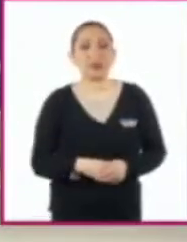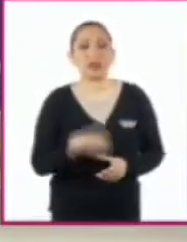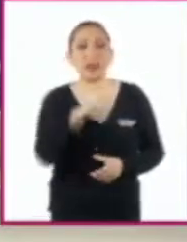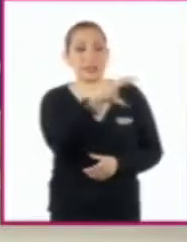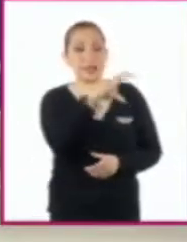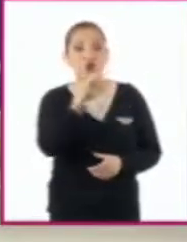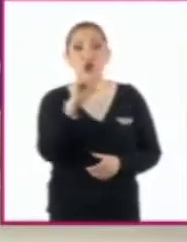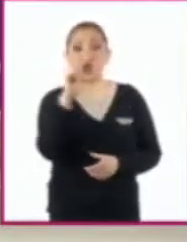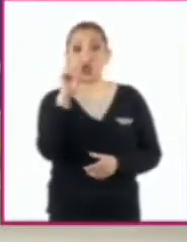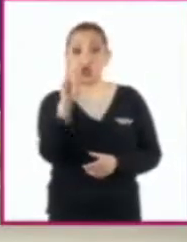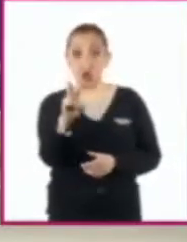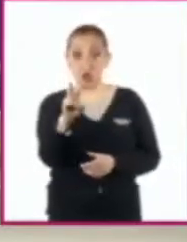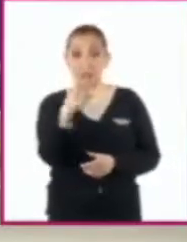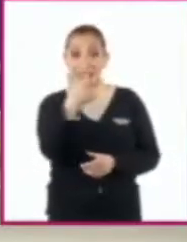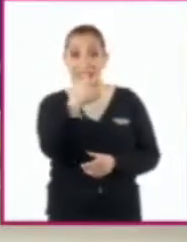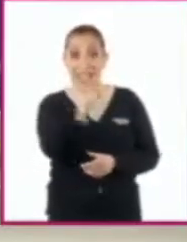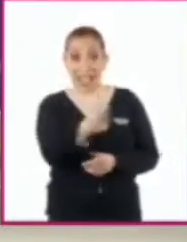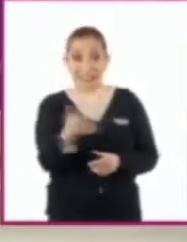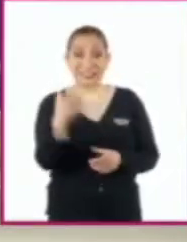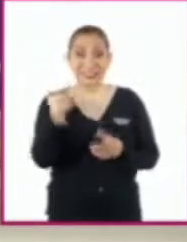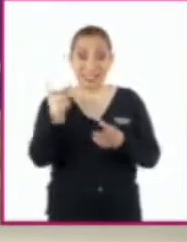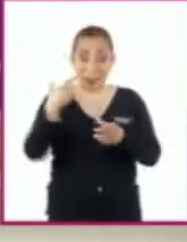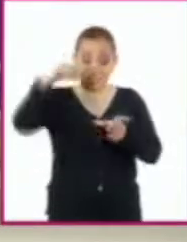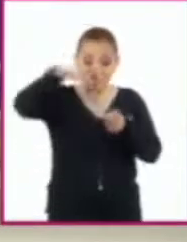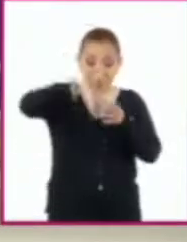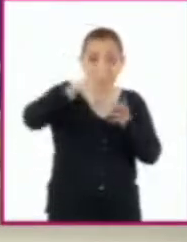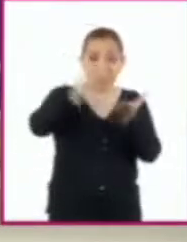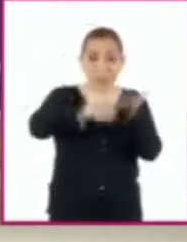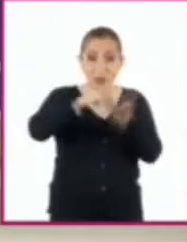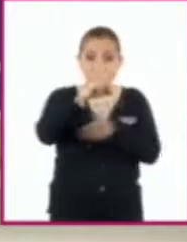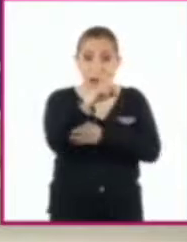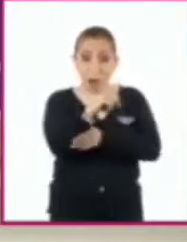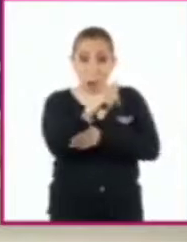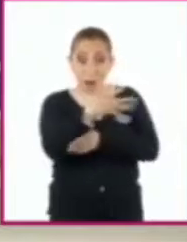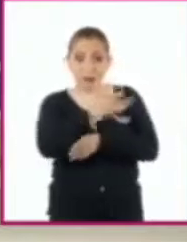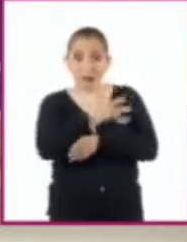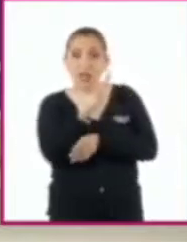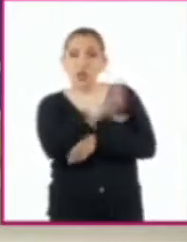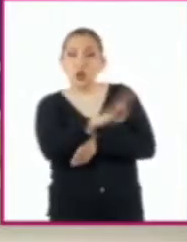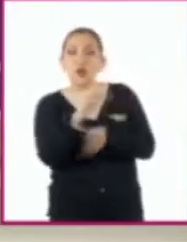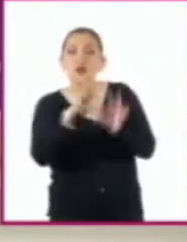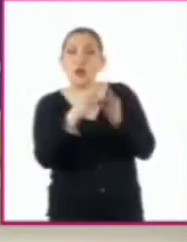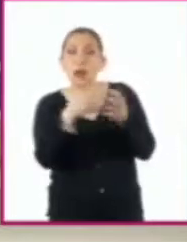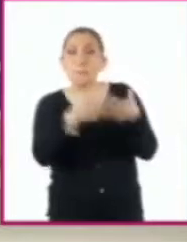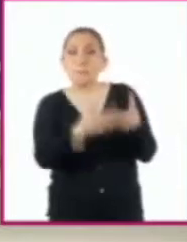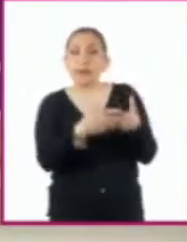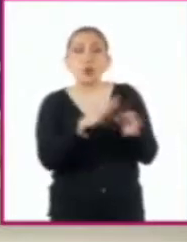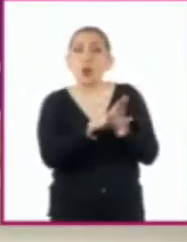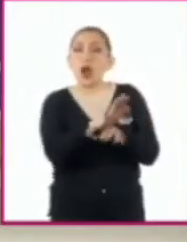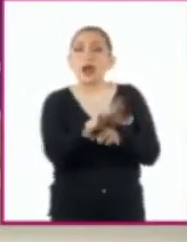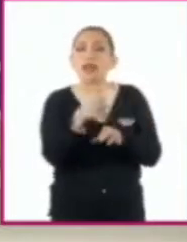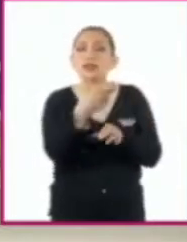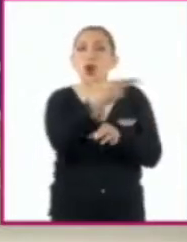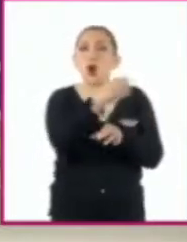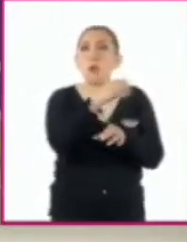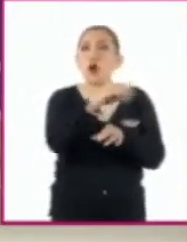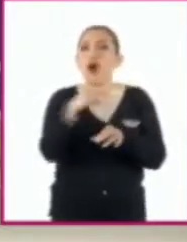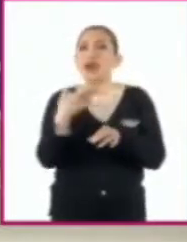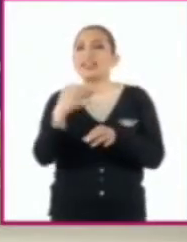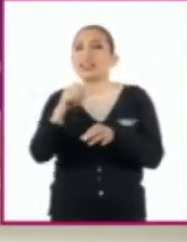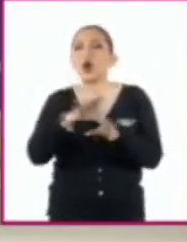de carbono, en gas disuelto en el agua, tiene un tipo de mezcla. ¿De cuál se trata? ¿Qué